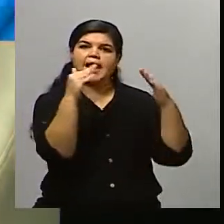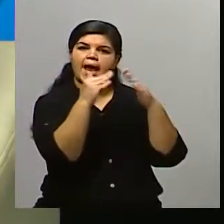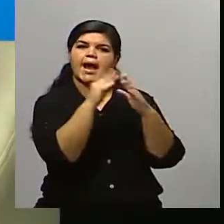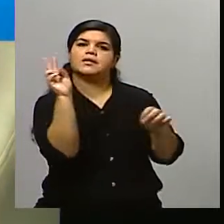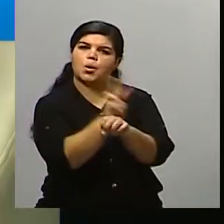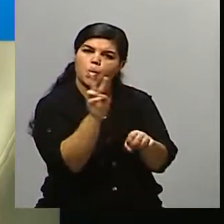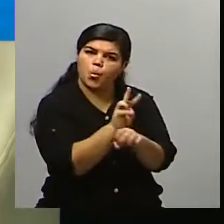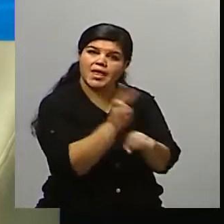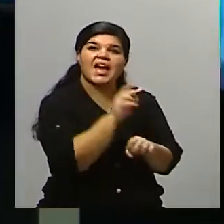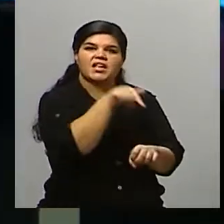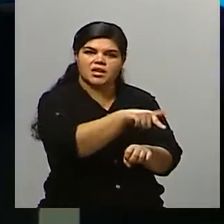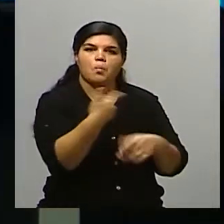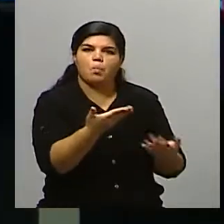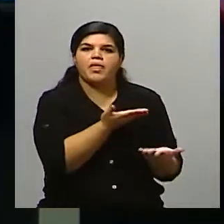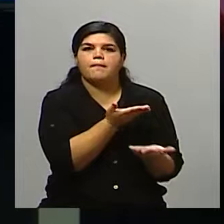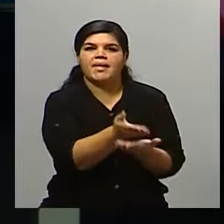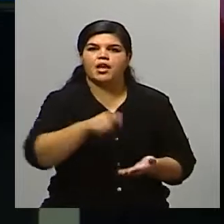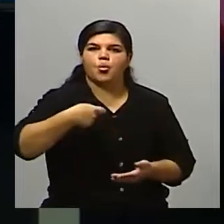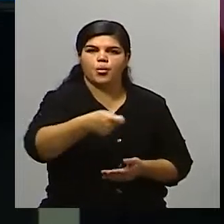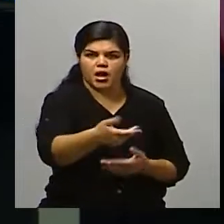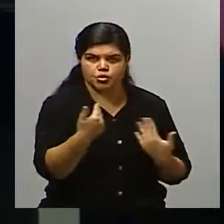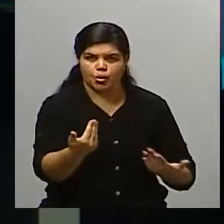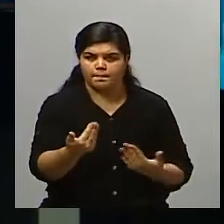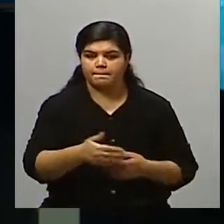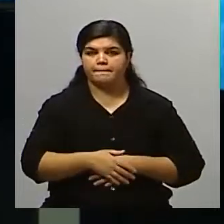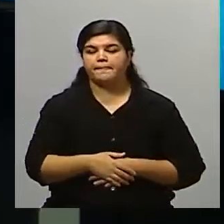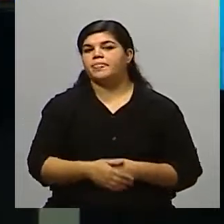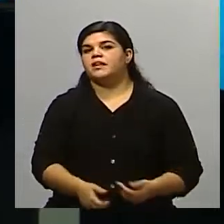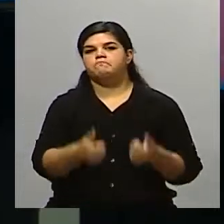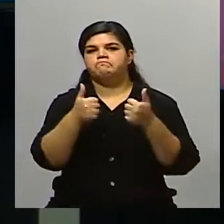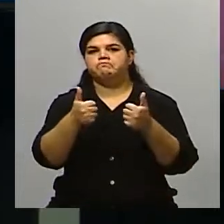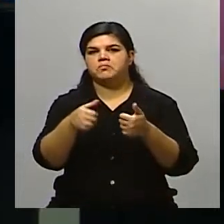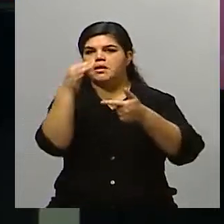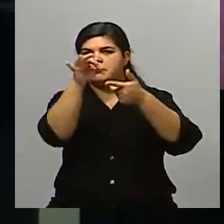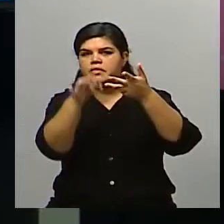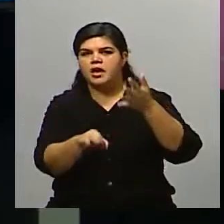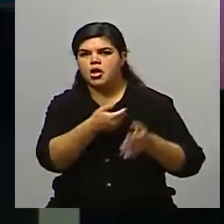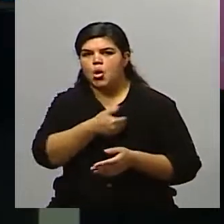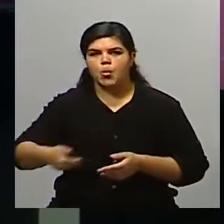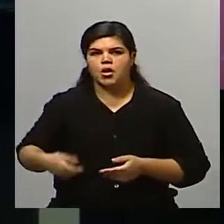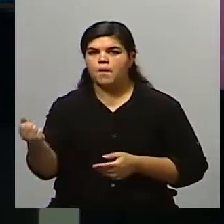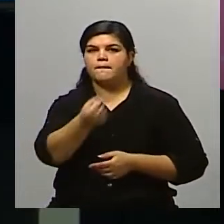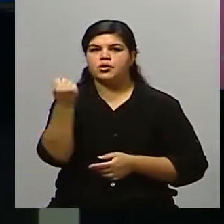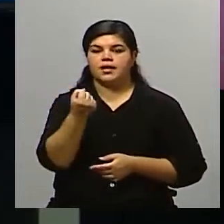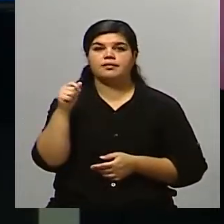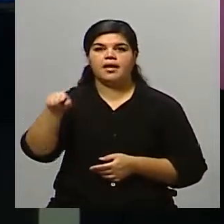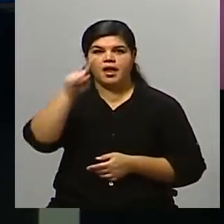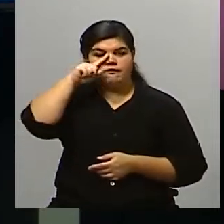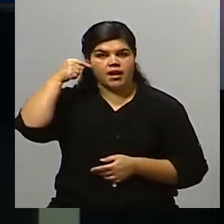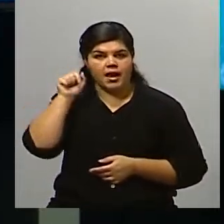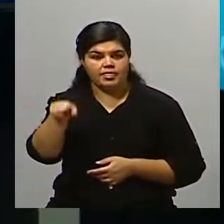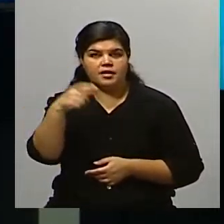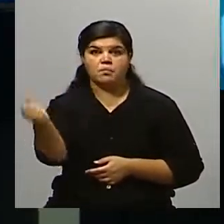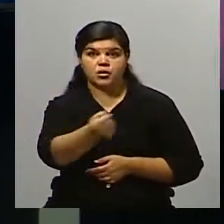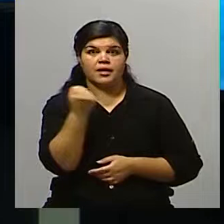desde el sistema previsional. Sin duda. Bueno, ha sido sin duda un detalle muy importante del gobierno de Alberto Fernández. Vamos a ir a una pausa, la última.